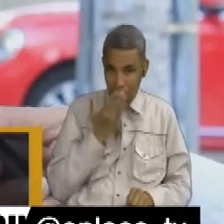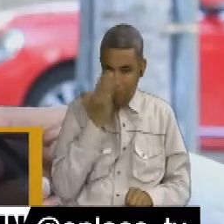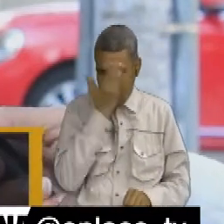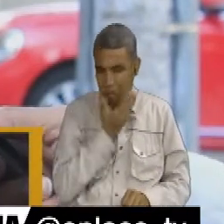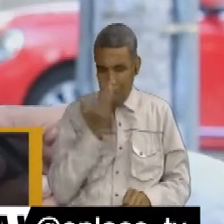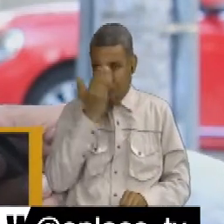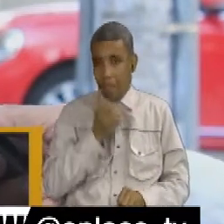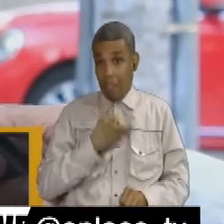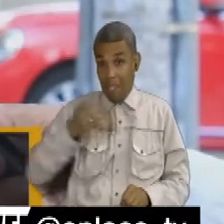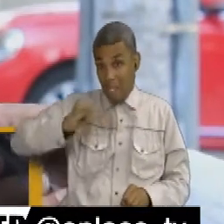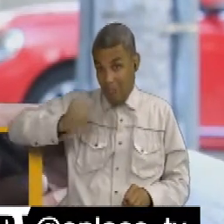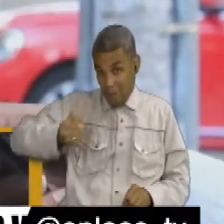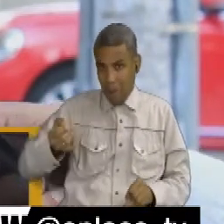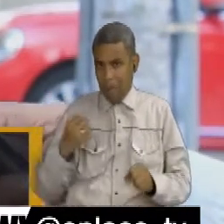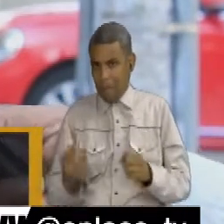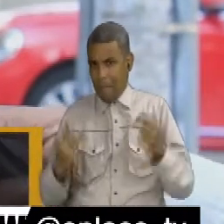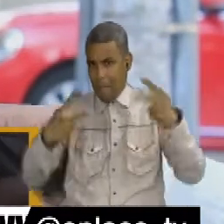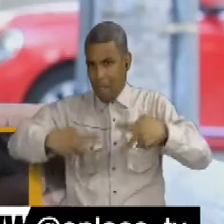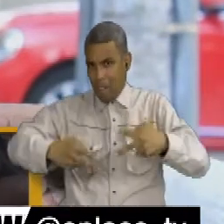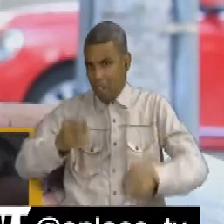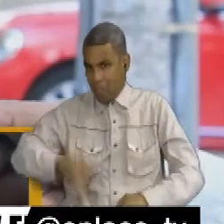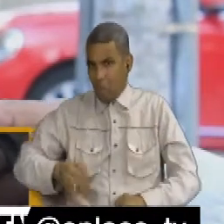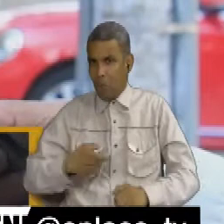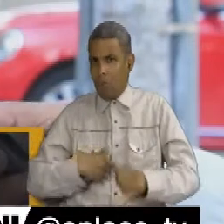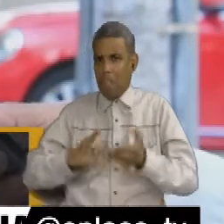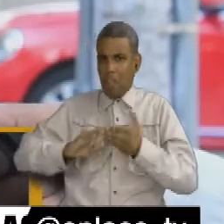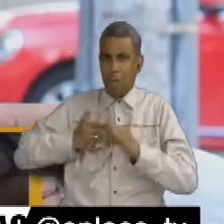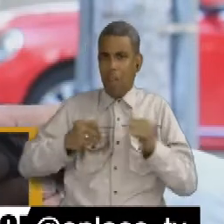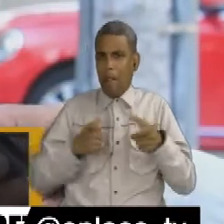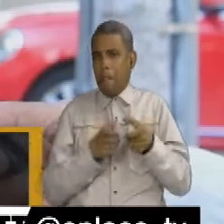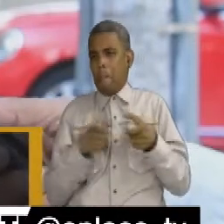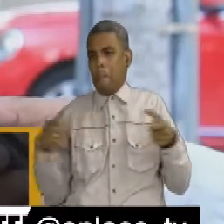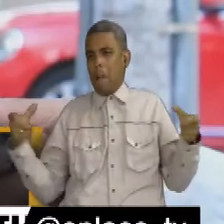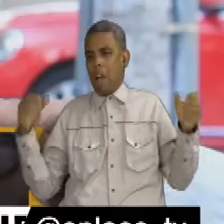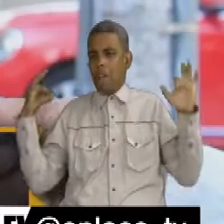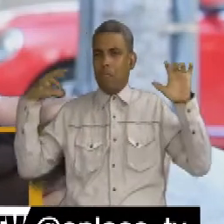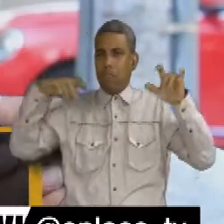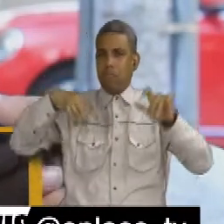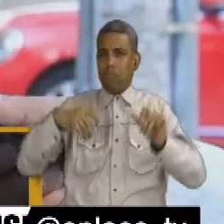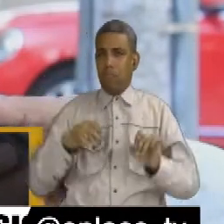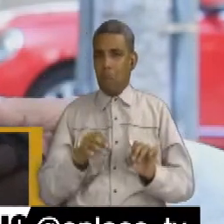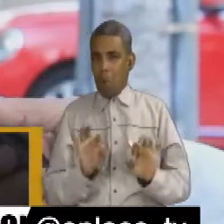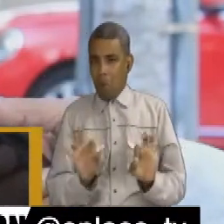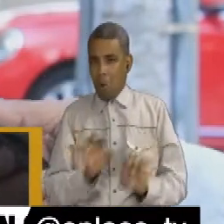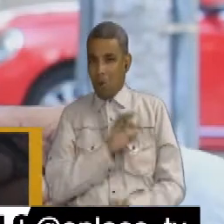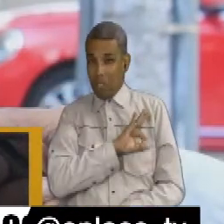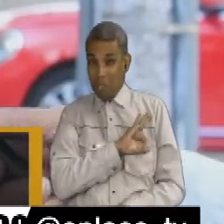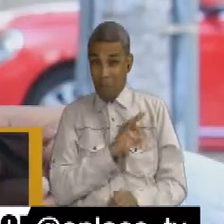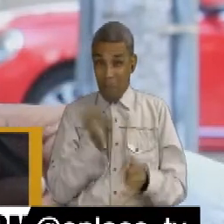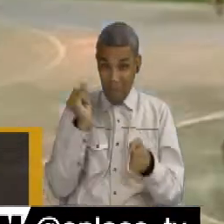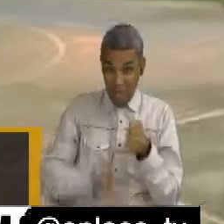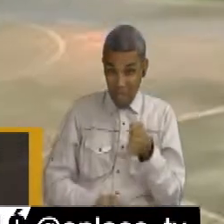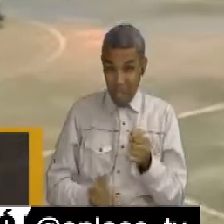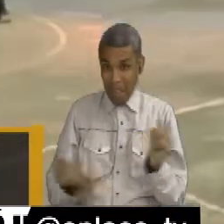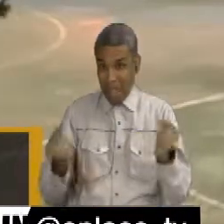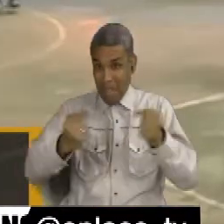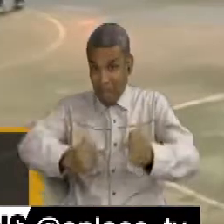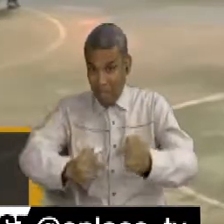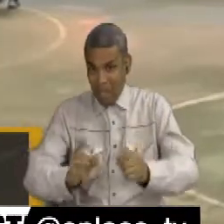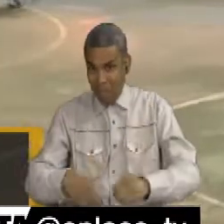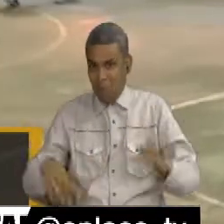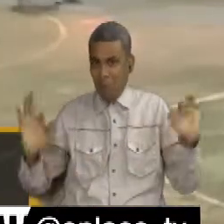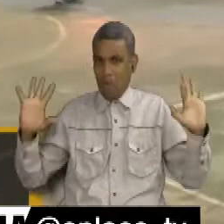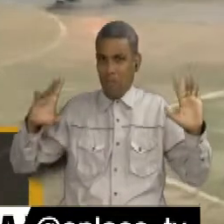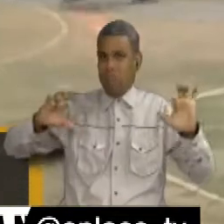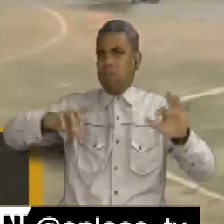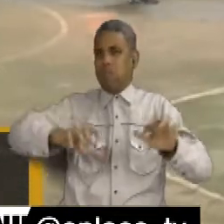masiva del personal, y el sábado, que va a ser la final en el barrio La Tora. Quiero aprovechar, Pedrito, para comentarle